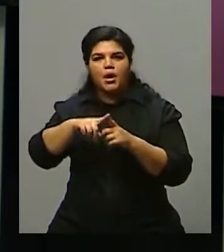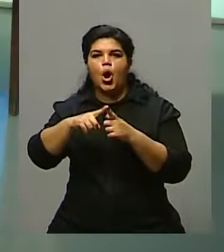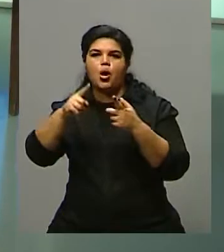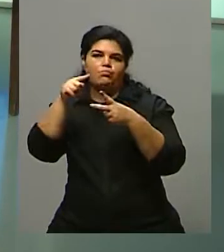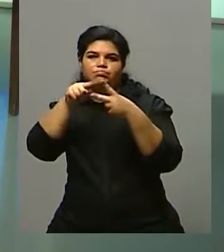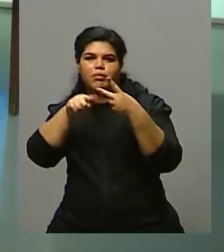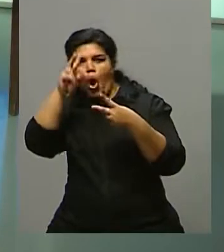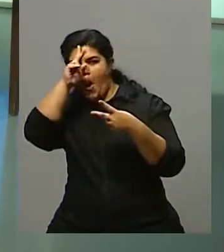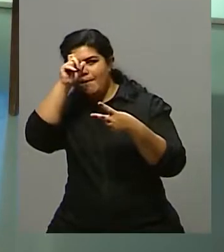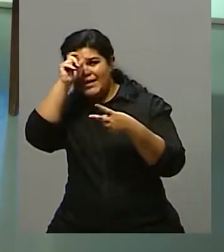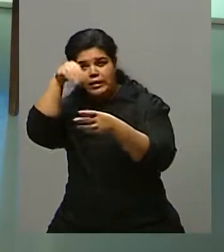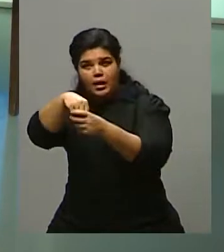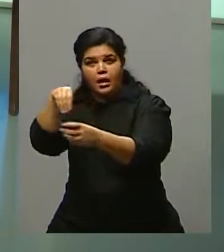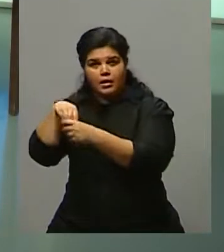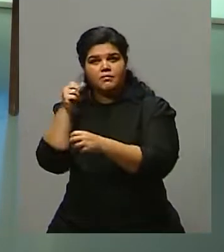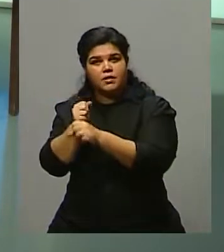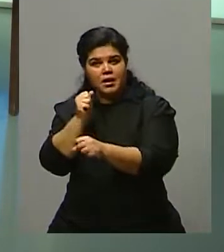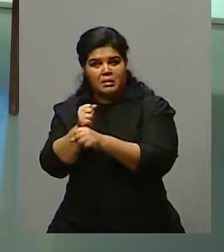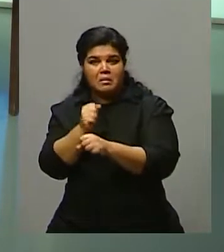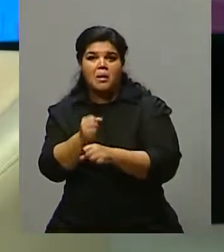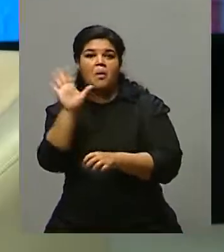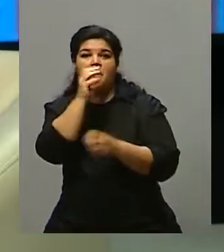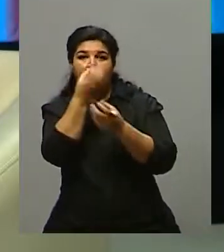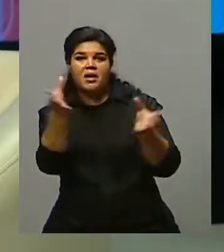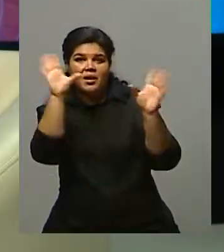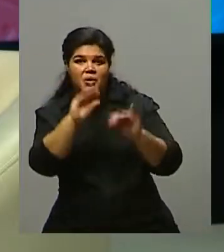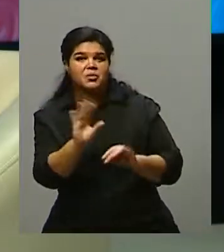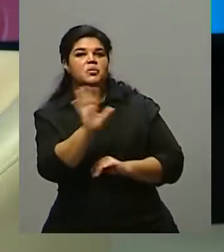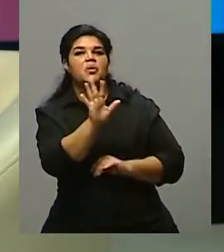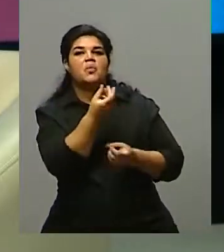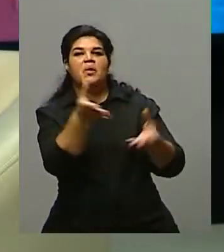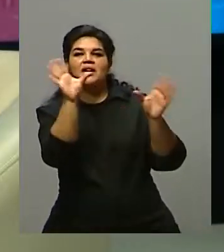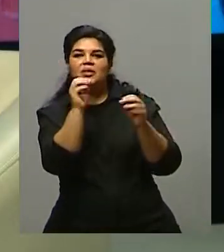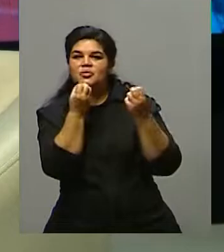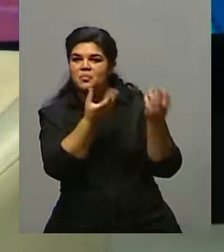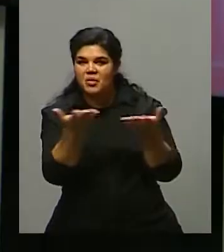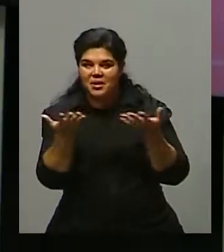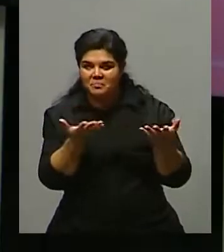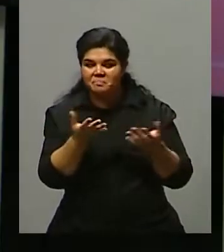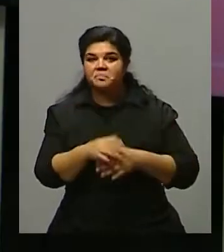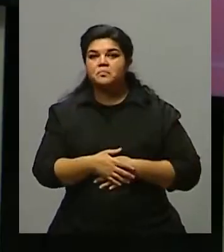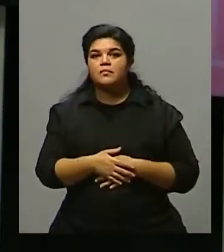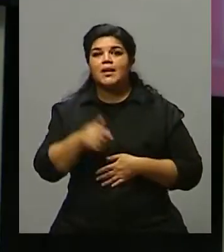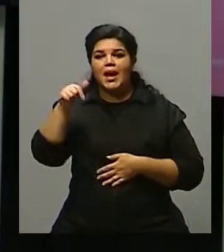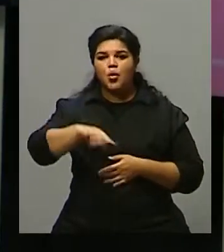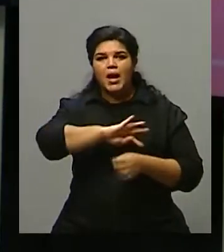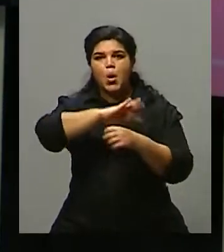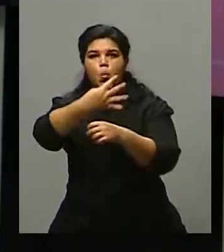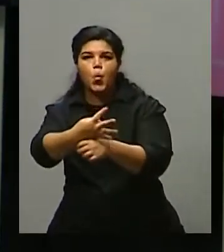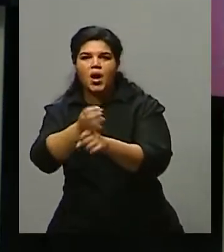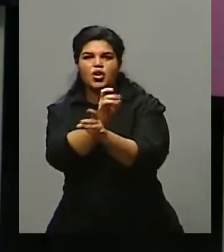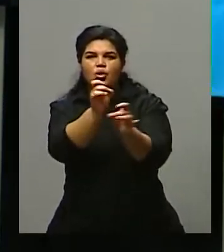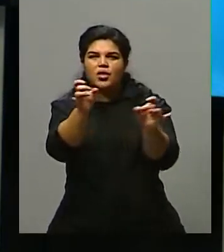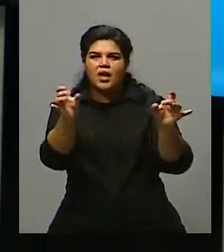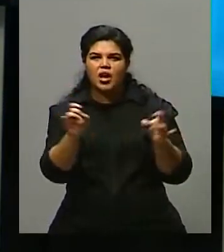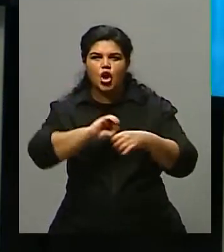vamos a dar la bienvenida. ¿Qué tal? Buenas noches, Leonardo. Buenas noches, ¿cómo están? ¿Cómo están todos? Bueno, cuarta hora de COVID. Digo, el otro día sacábamos